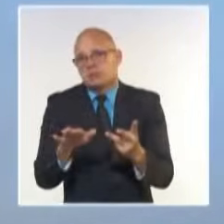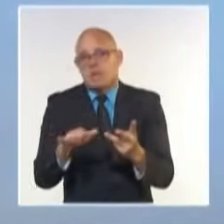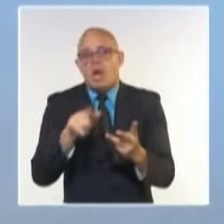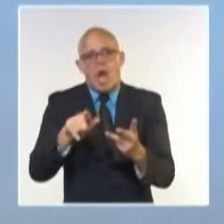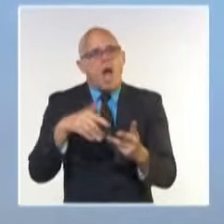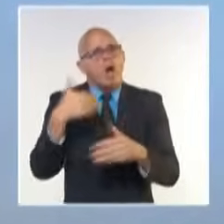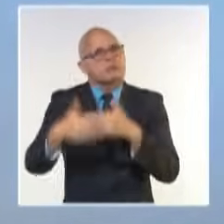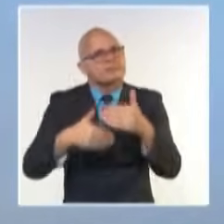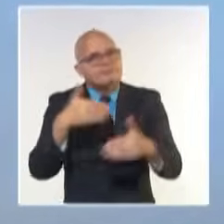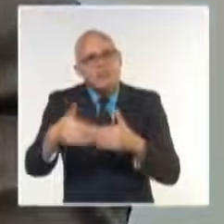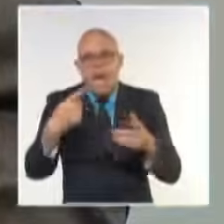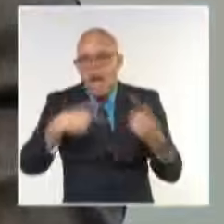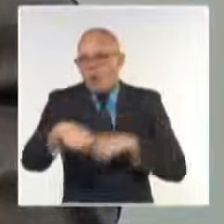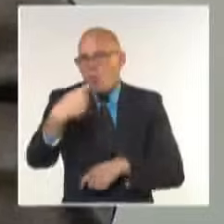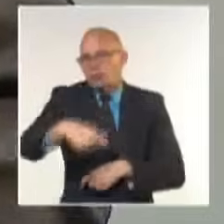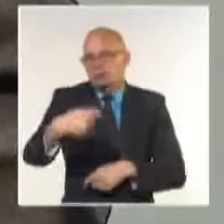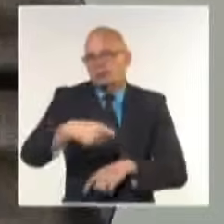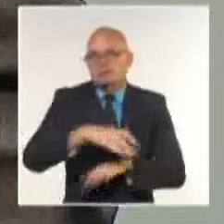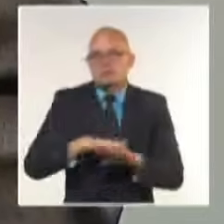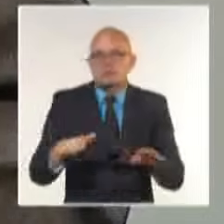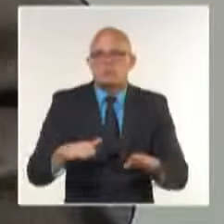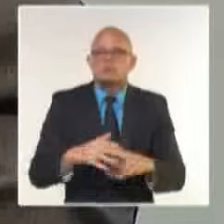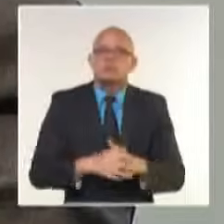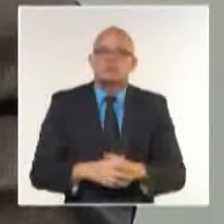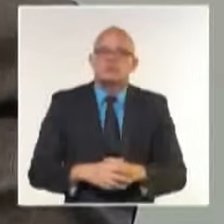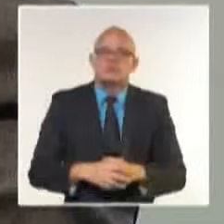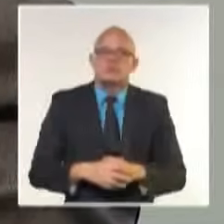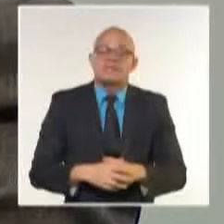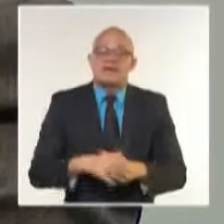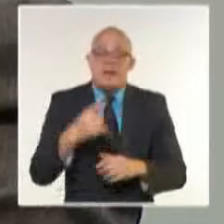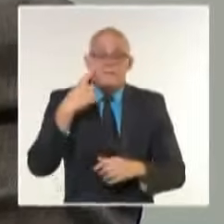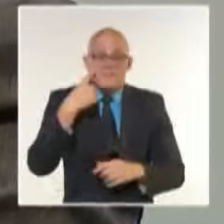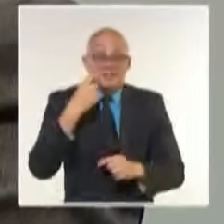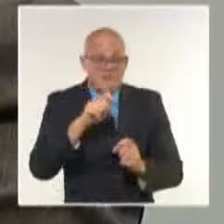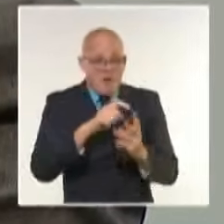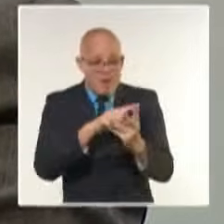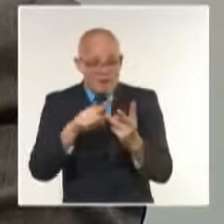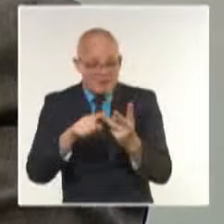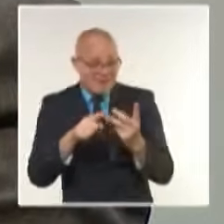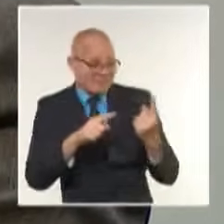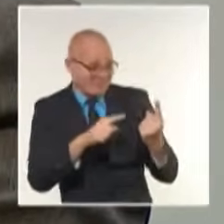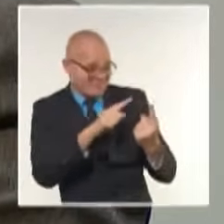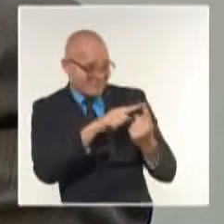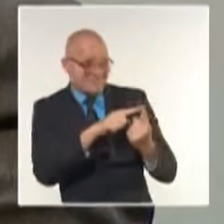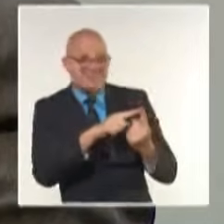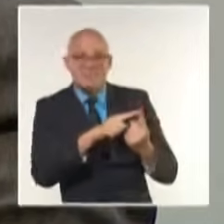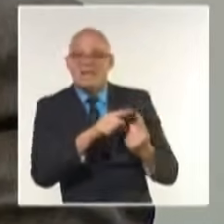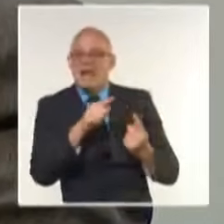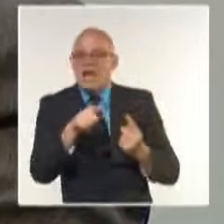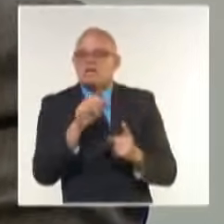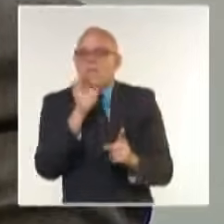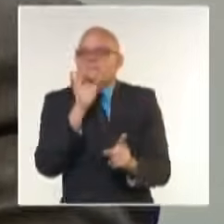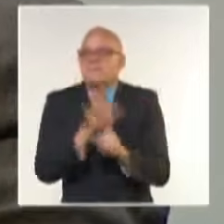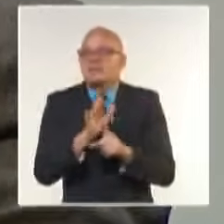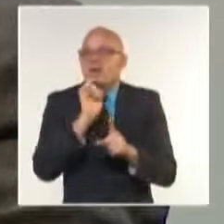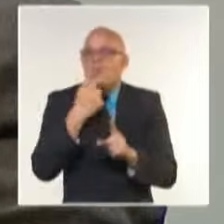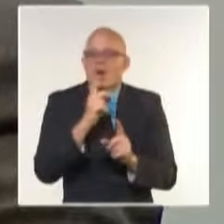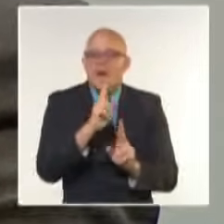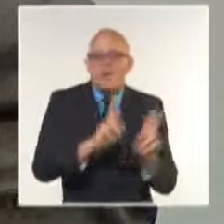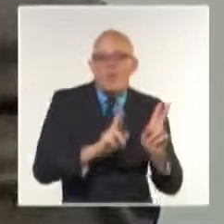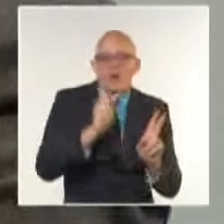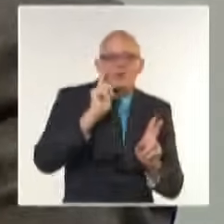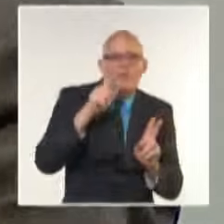la realización de juicio oral. Es un proceso que ha avanzado. Desde el inicio concibieron la idea de no cumplir con